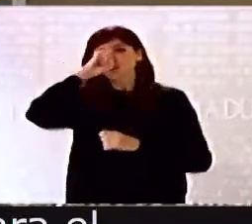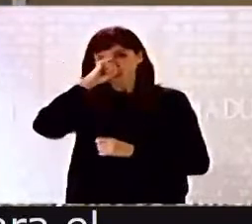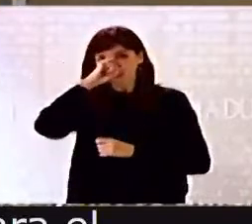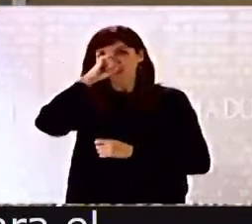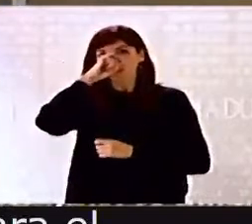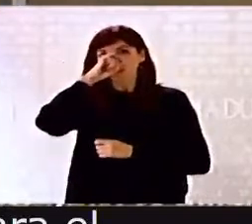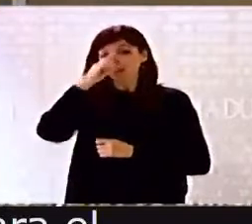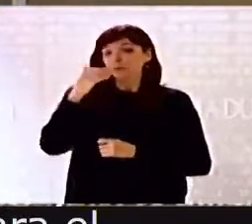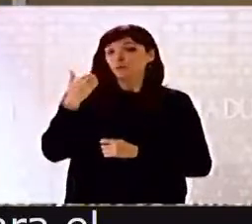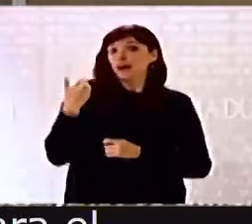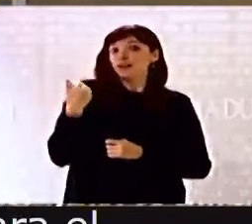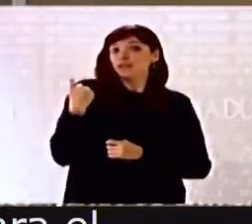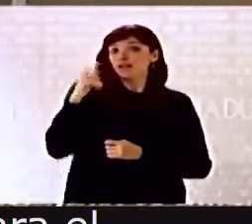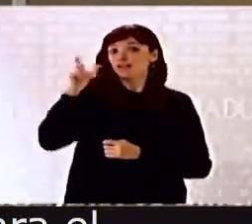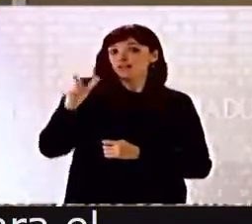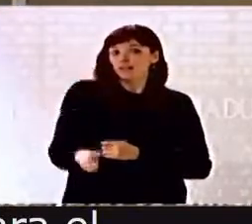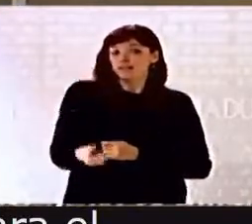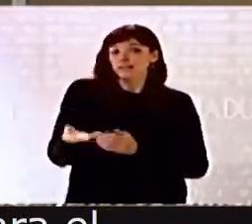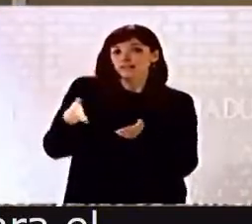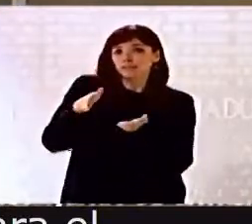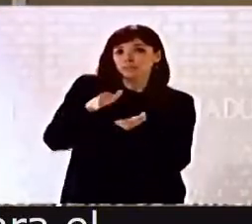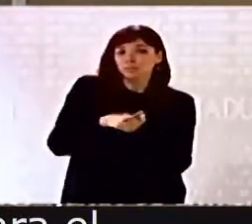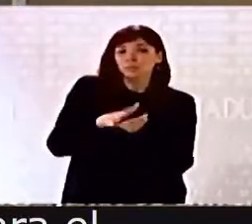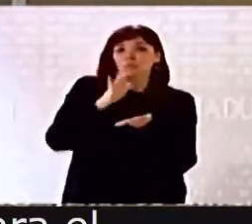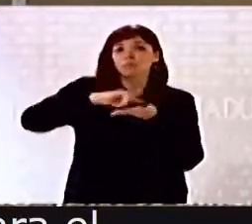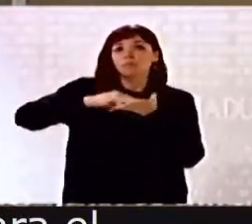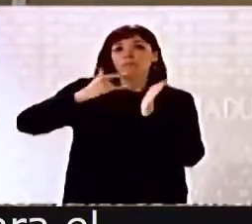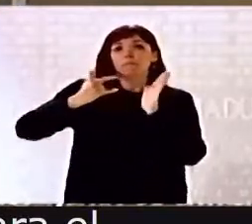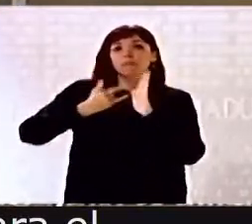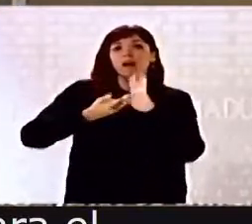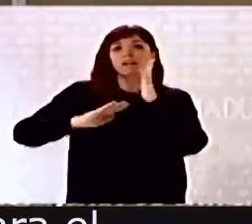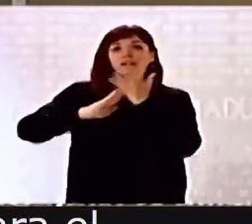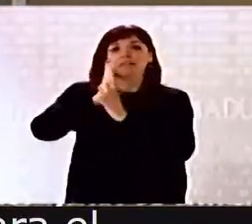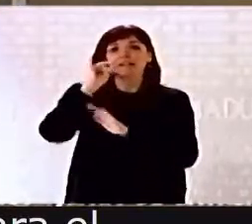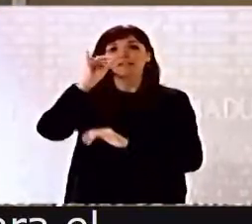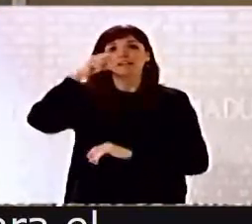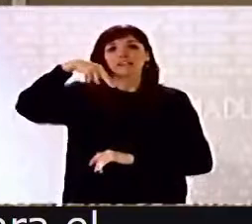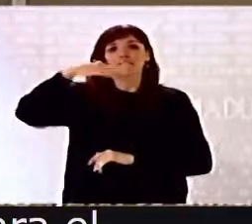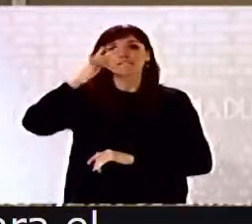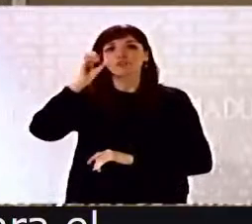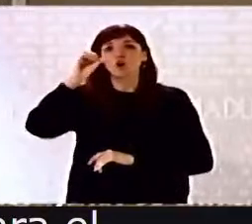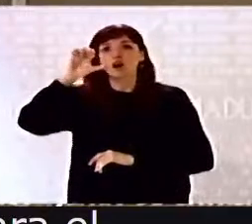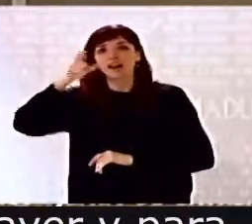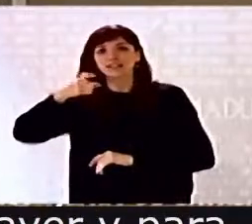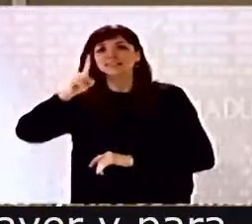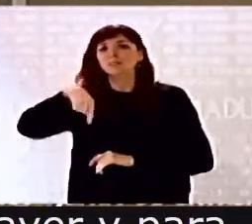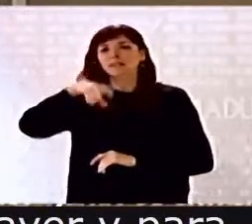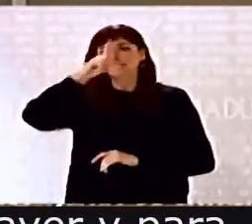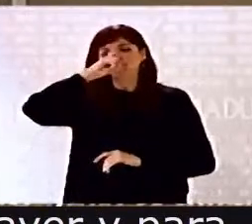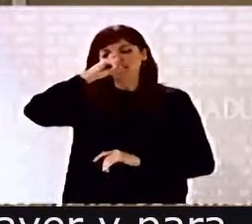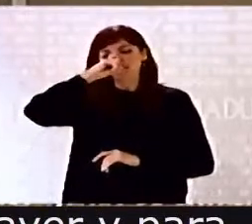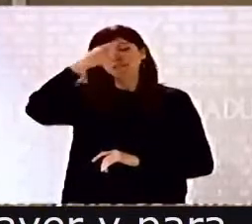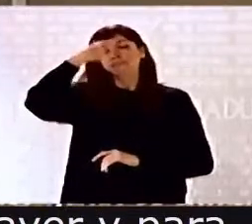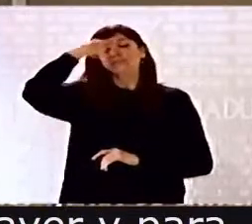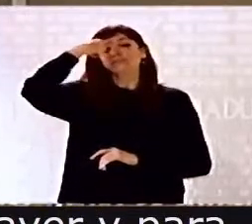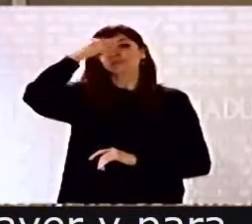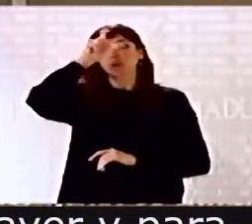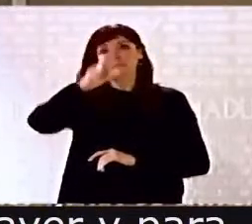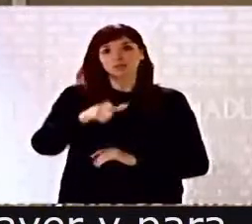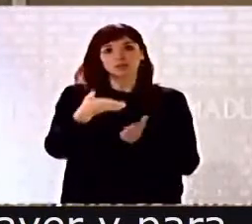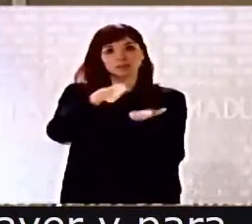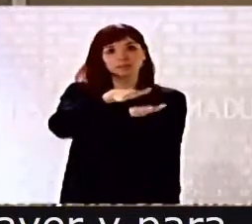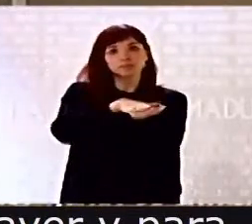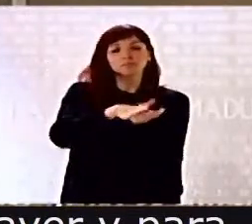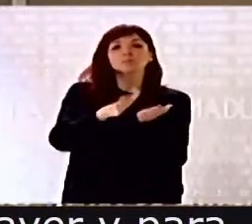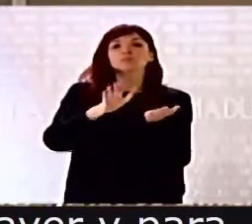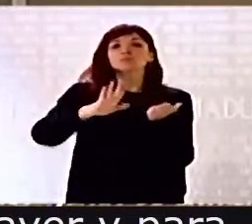que falleció en el día de ayer, y quiero también tener un recuerdo para una persona que murió como consecuencia de